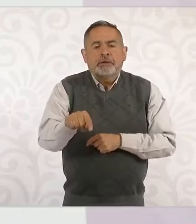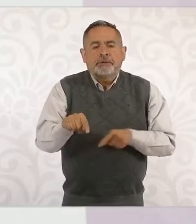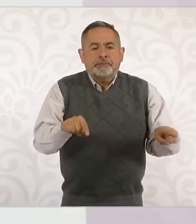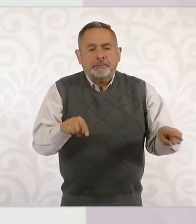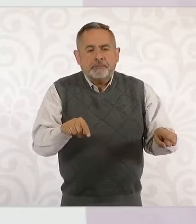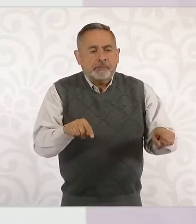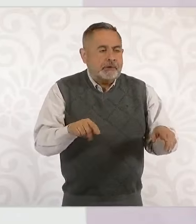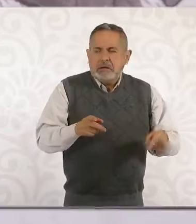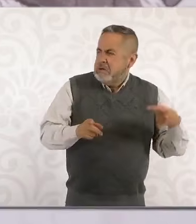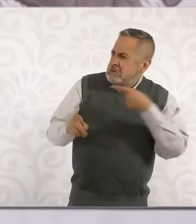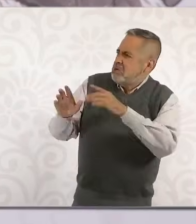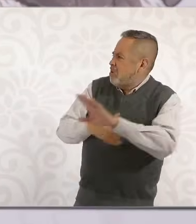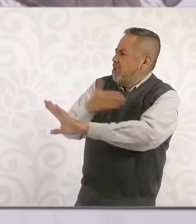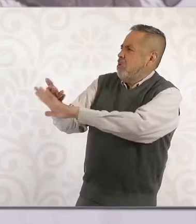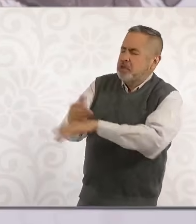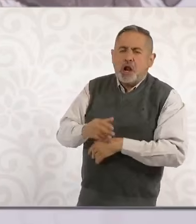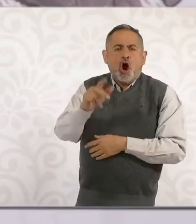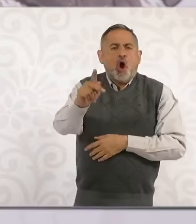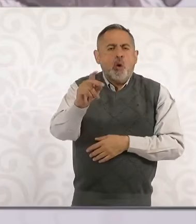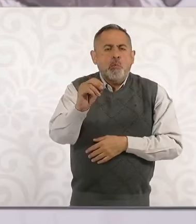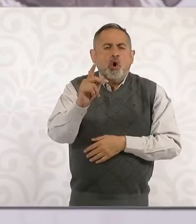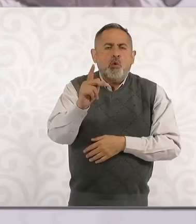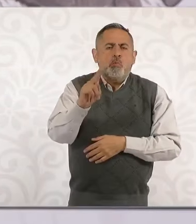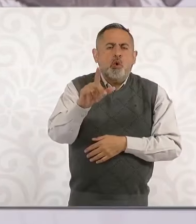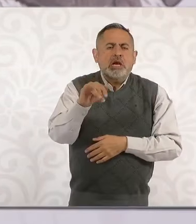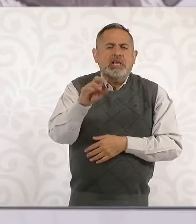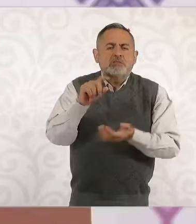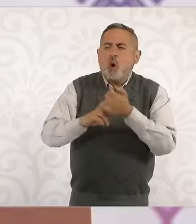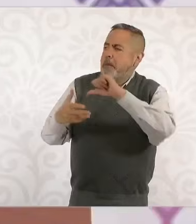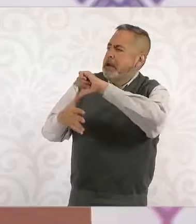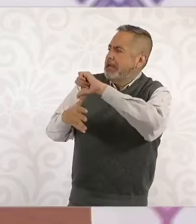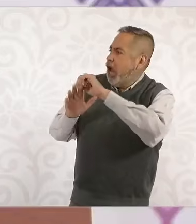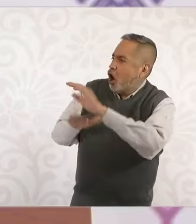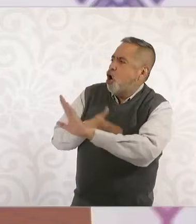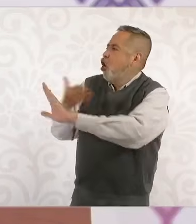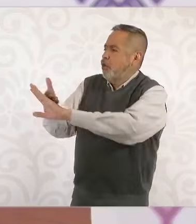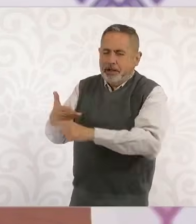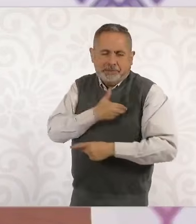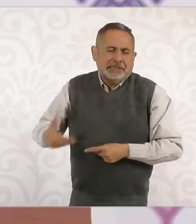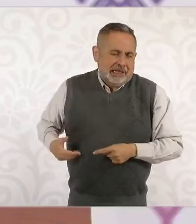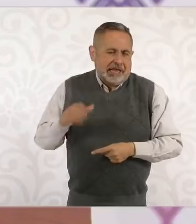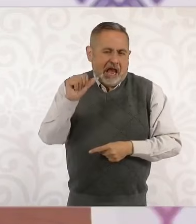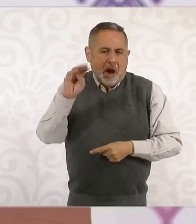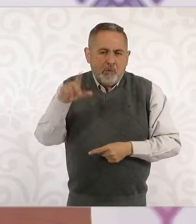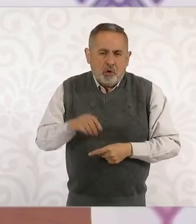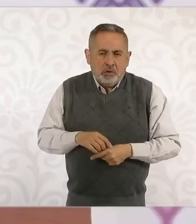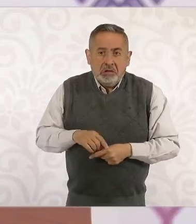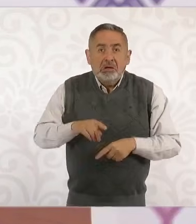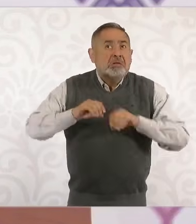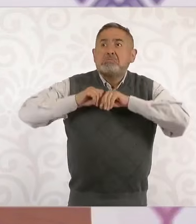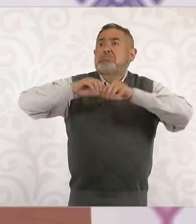del populismo en América Latina en contra del presidente López Obrador, que por cierto nadie vio